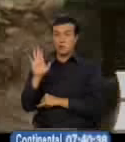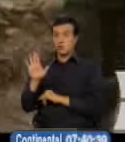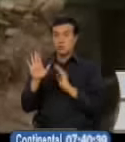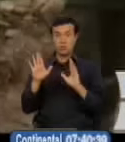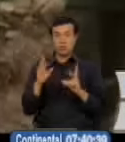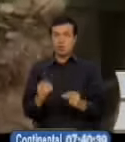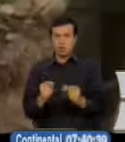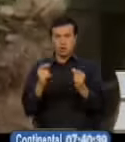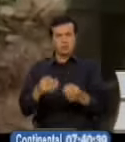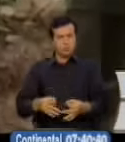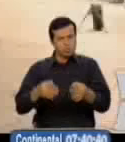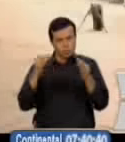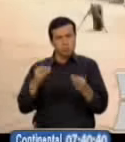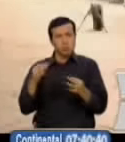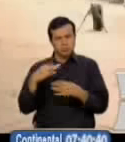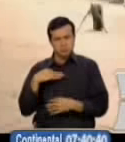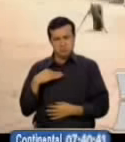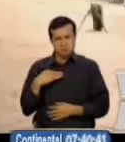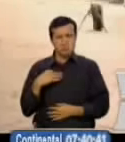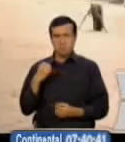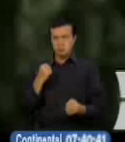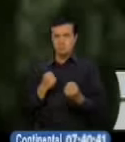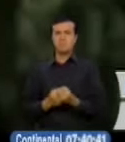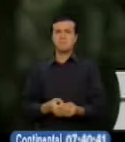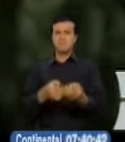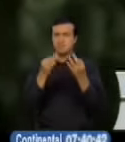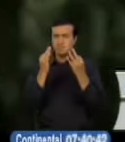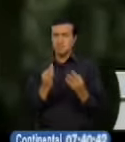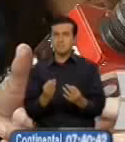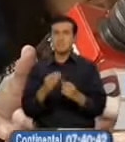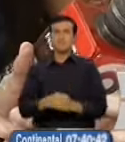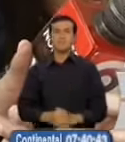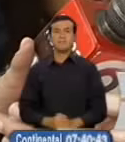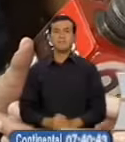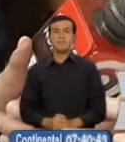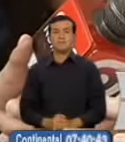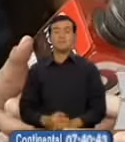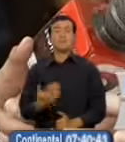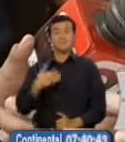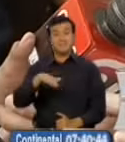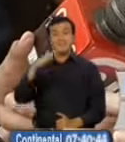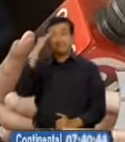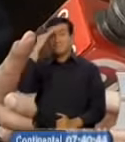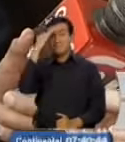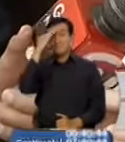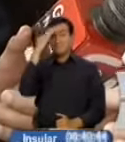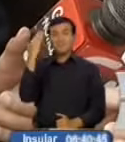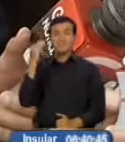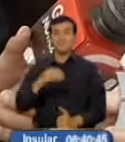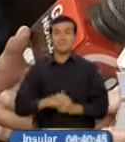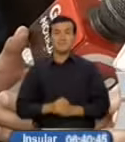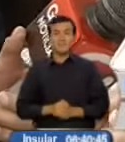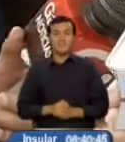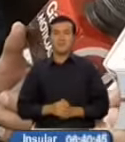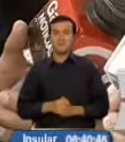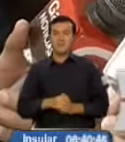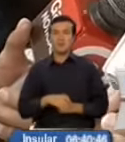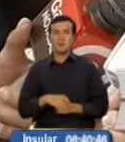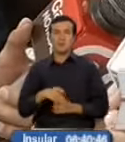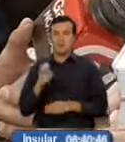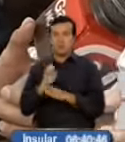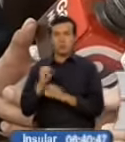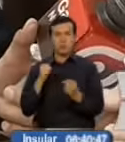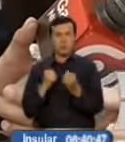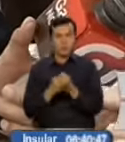demoraron en mostrar toda la predisposición y colaboración para que esto ocurriera. Saber que el aporte,